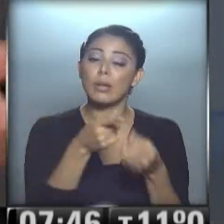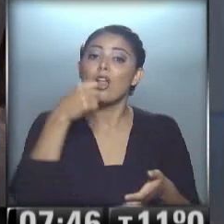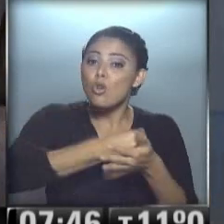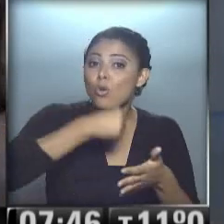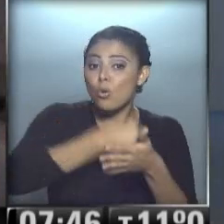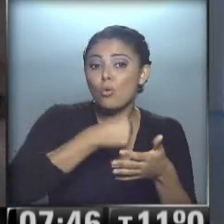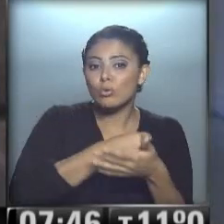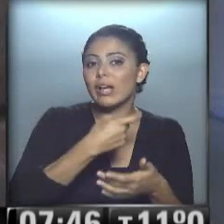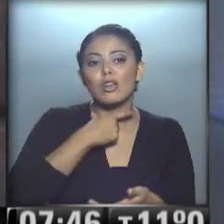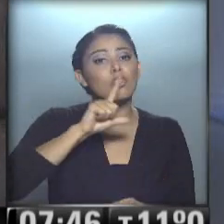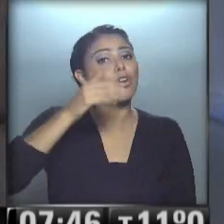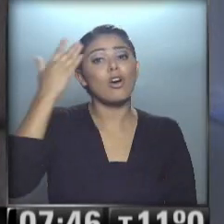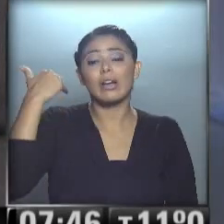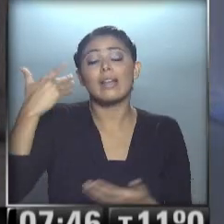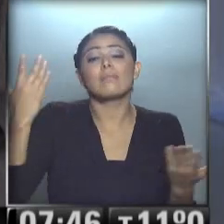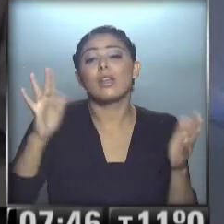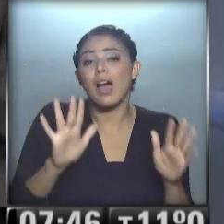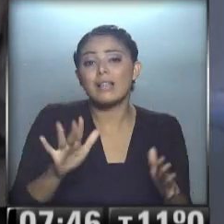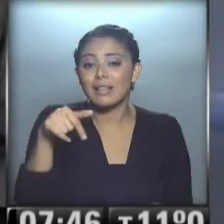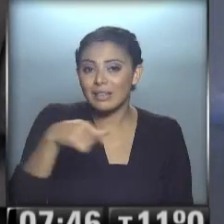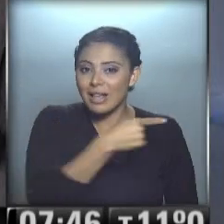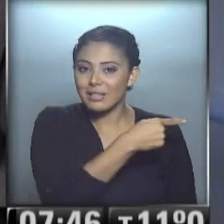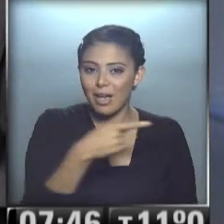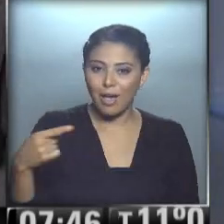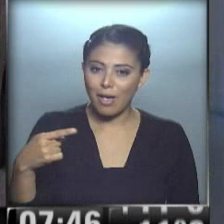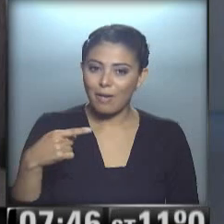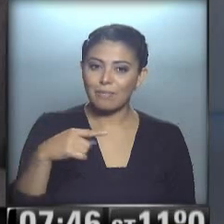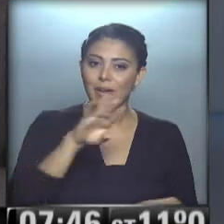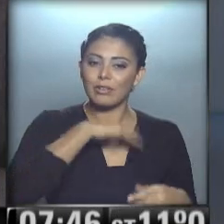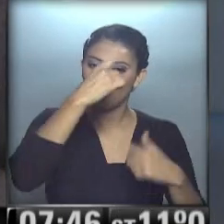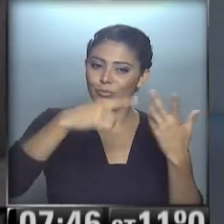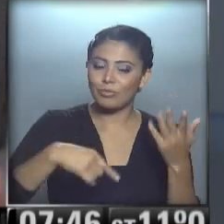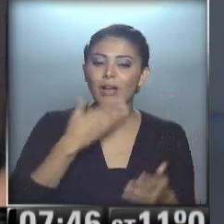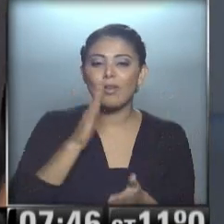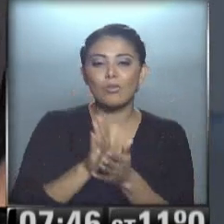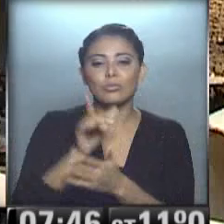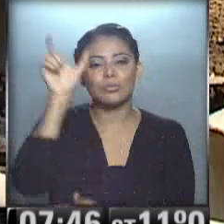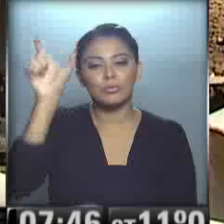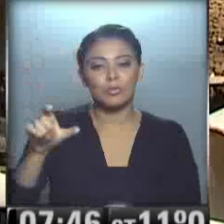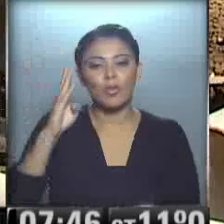que no hubieran deseado tener, pero así será esta semana de actividades. Hablamos con Eve de Bonafini.